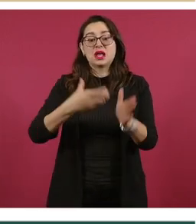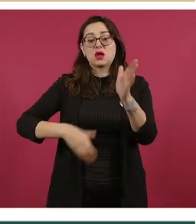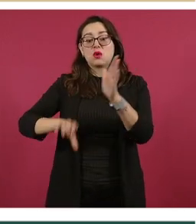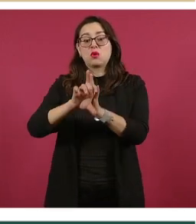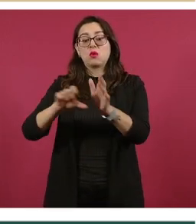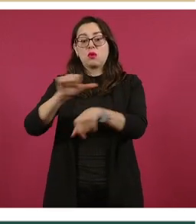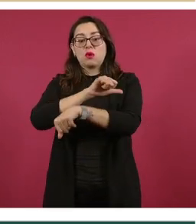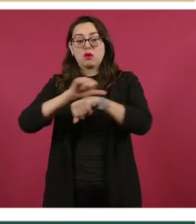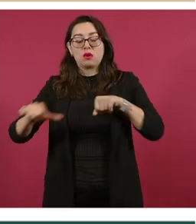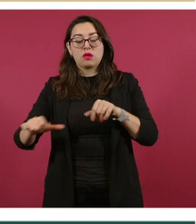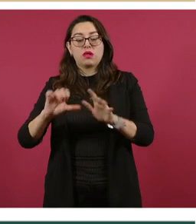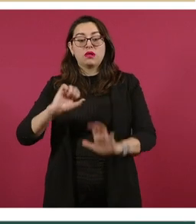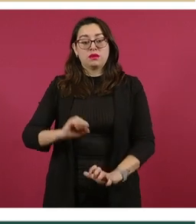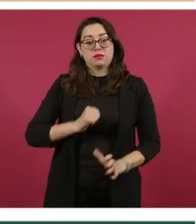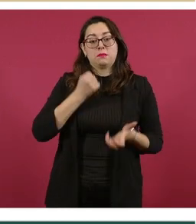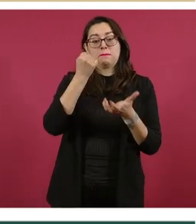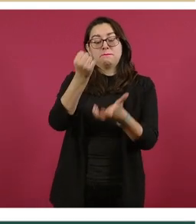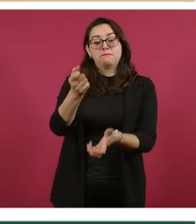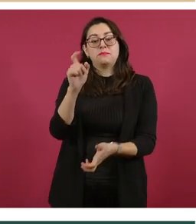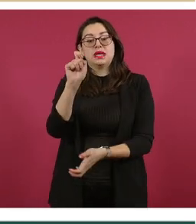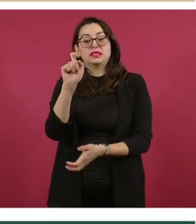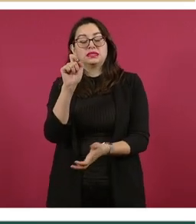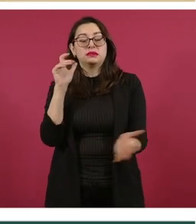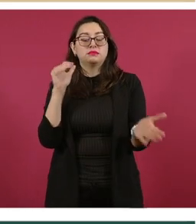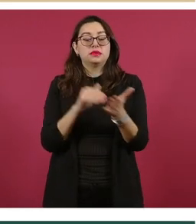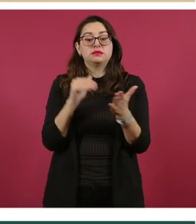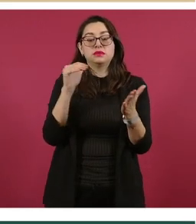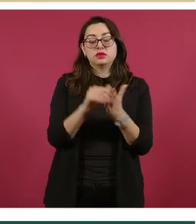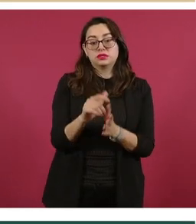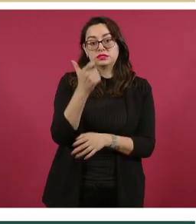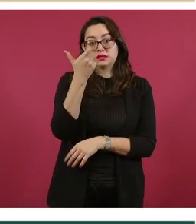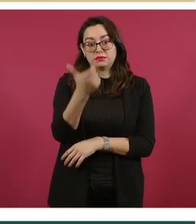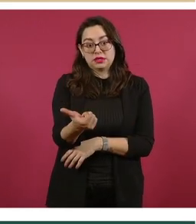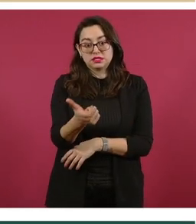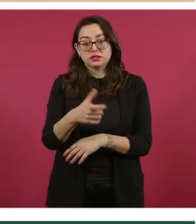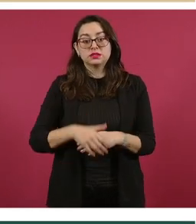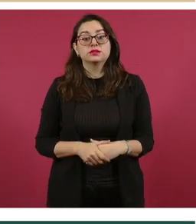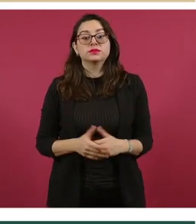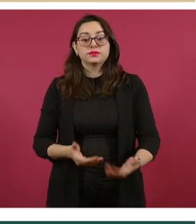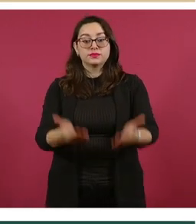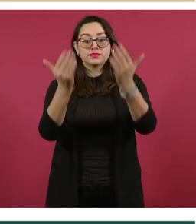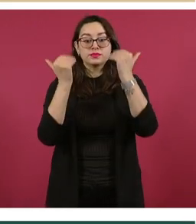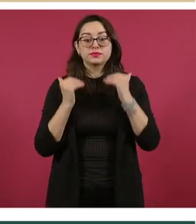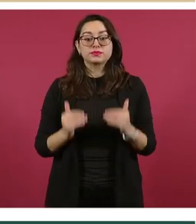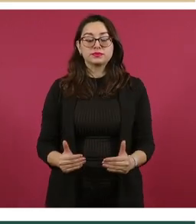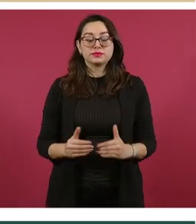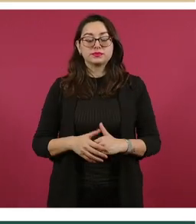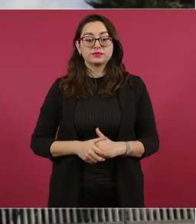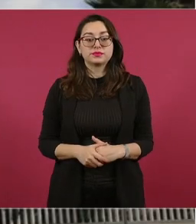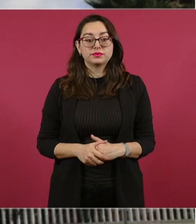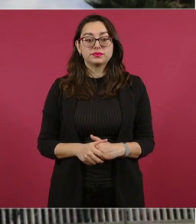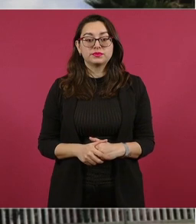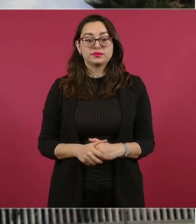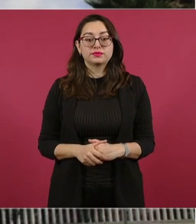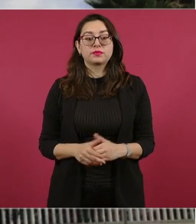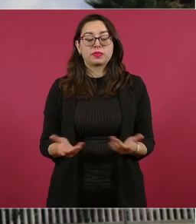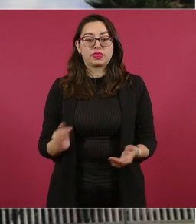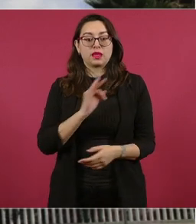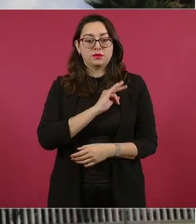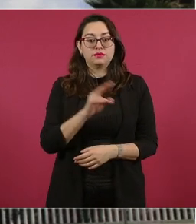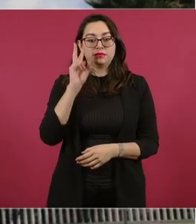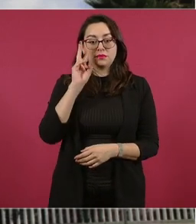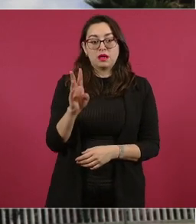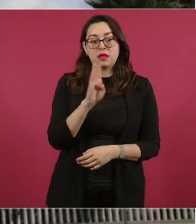de pesos en todo el país. La siguiente, podemos ver rápidamente un resumen. Por ejemplo, en